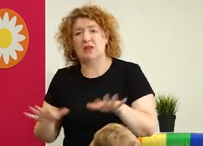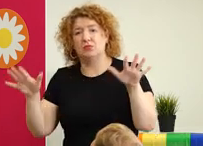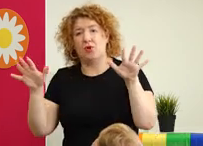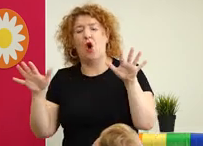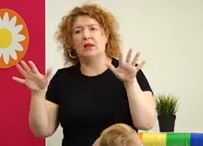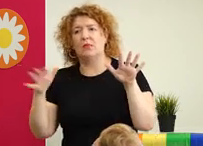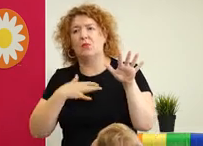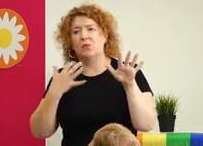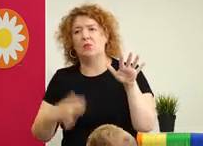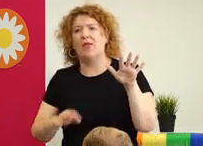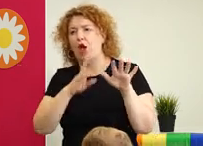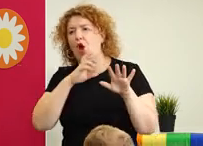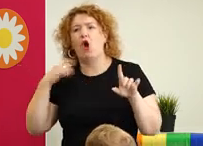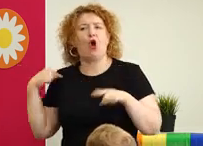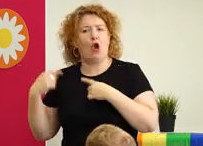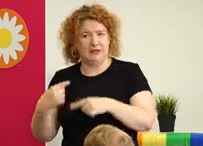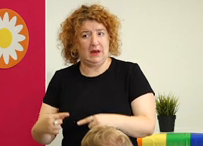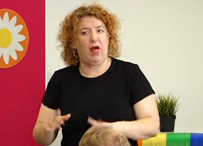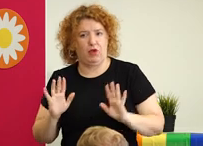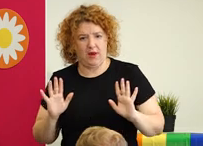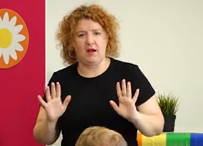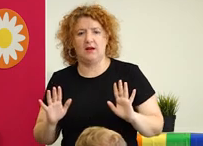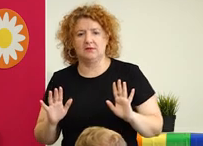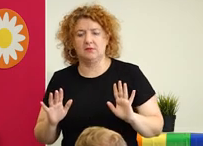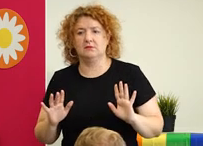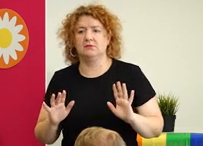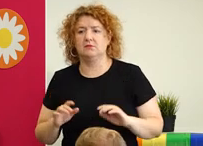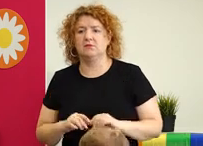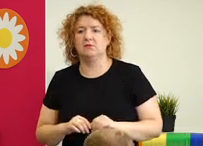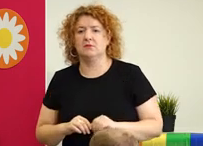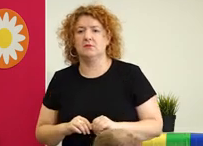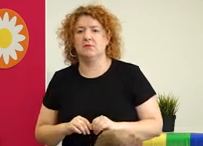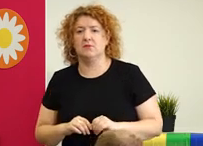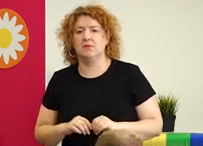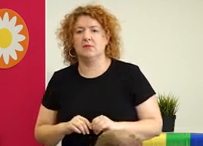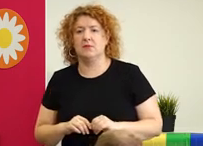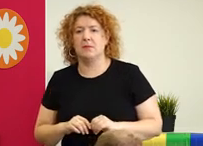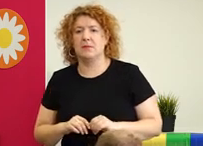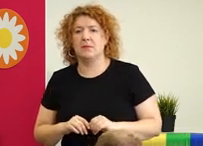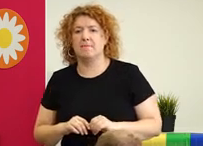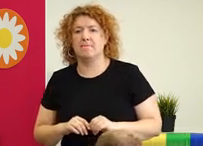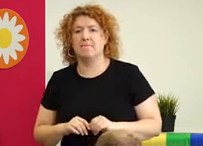incluso más conservadoras, porque la gente, cuando vayan,